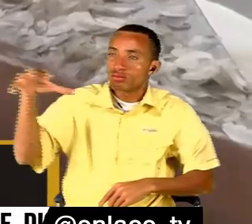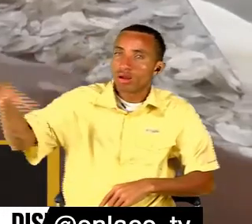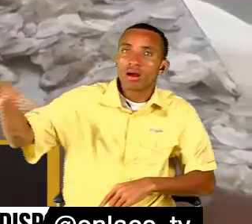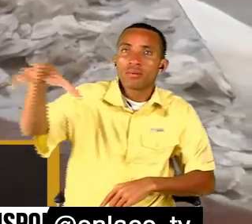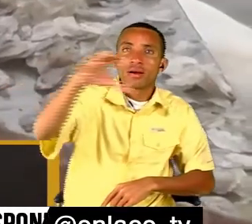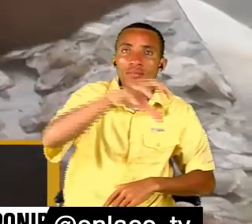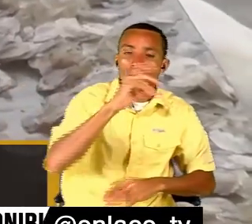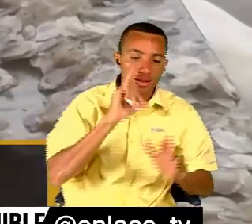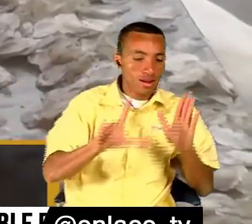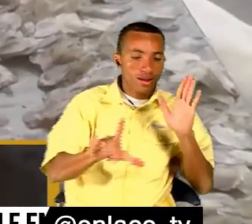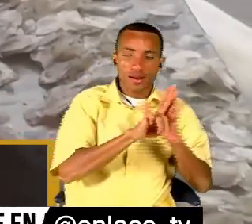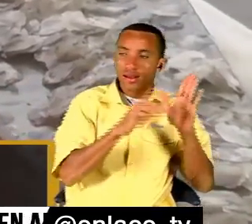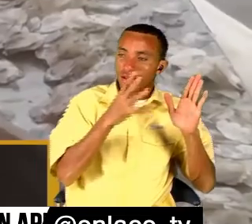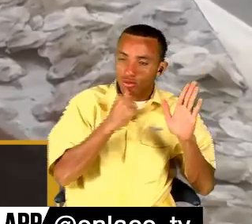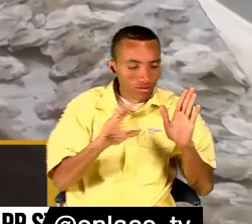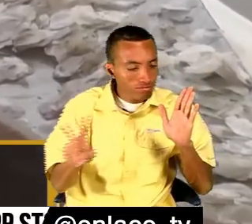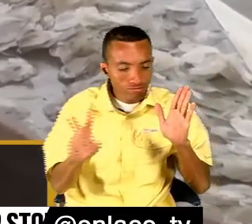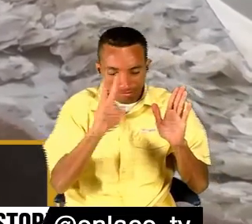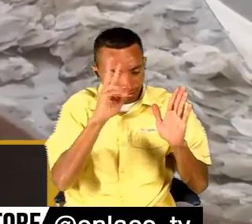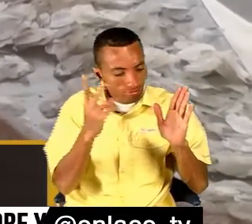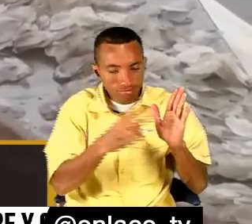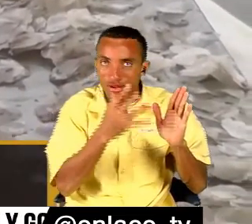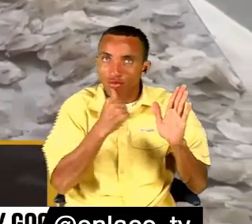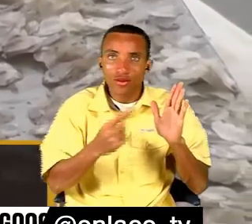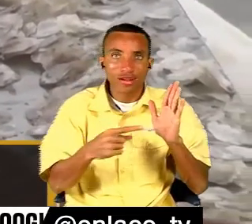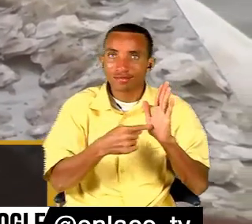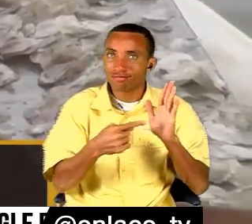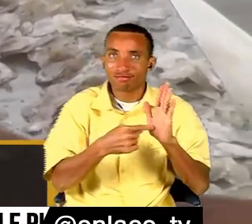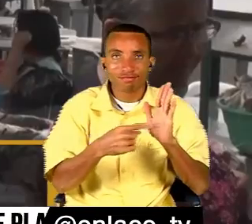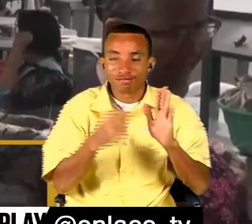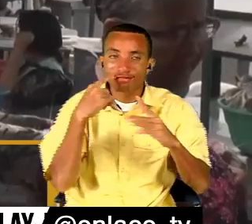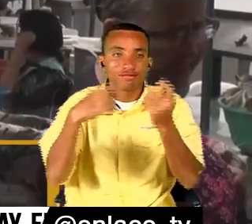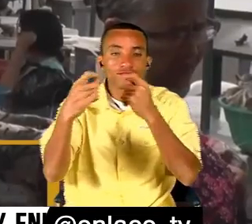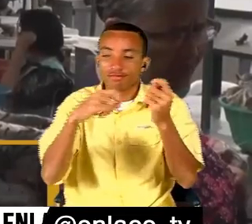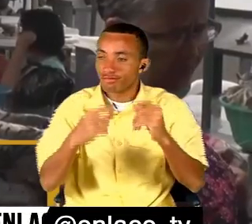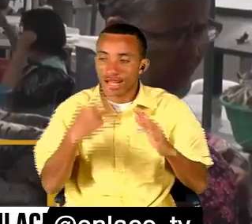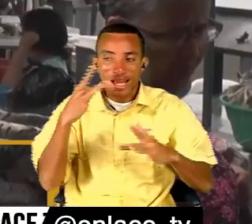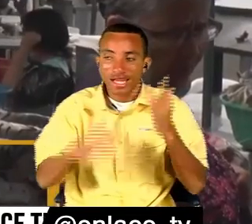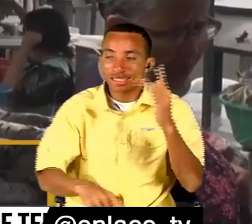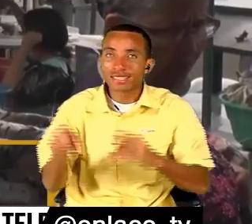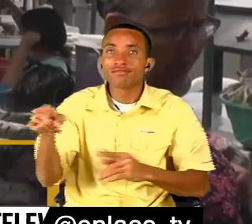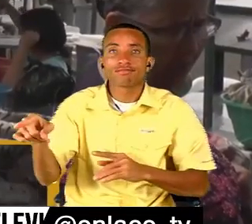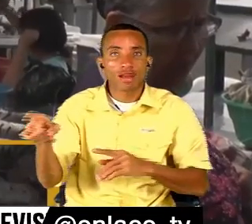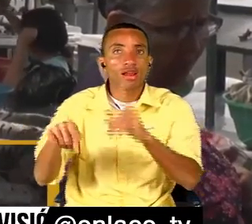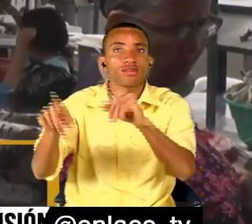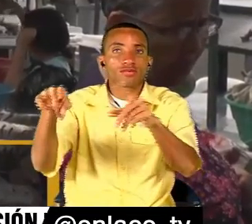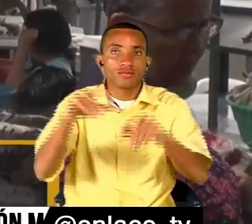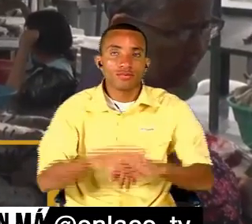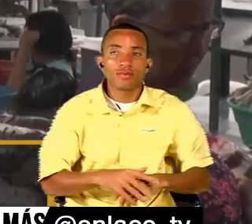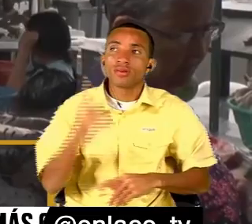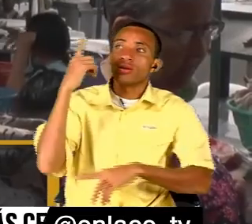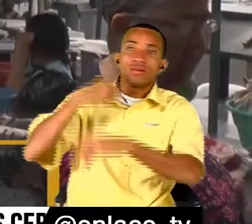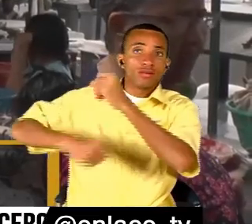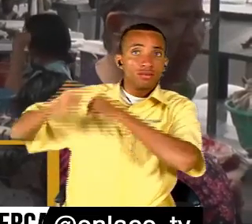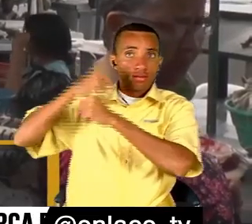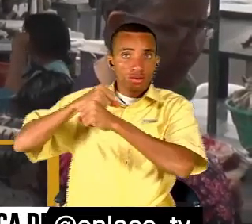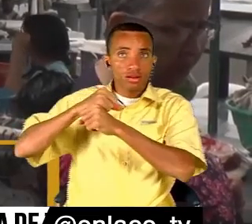no cumplían con los requerimientos autorizados para la venta del producto. Las situaciones que en años anteriores pues las